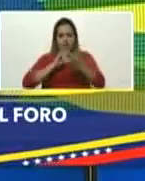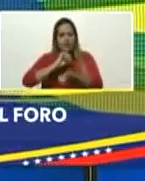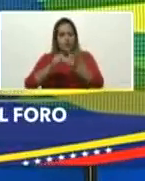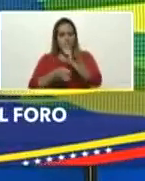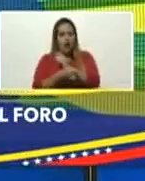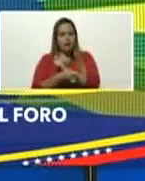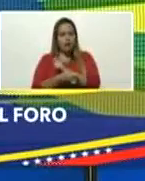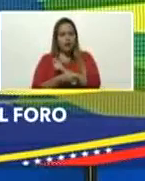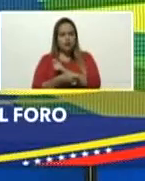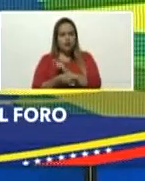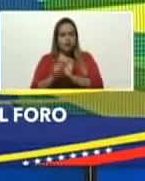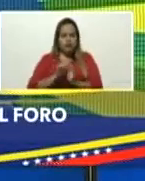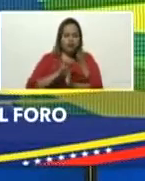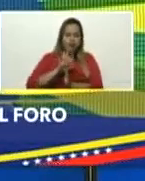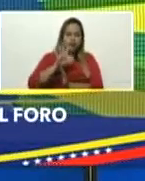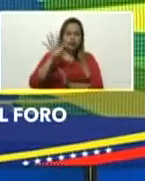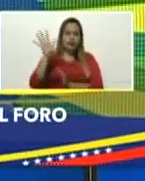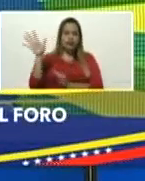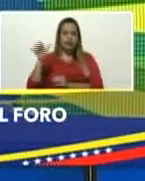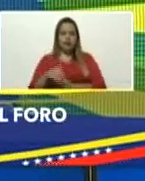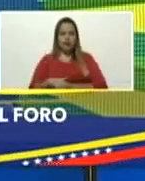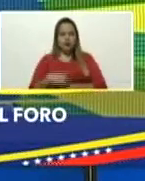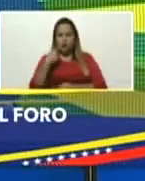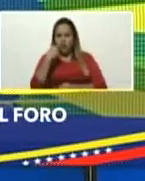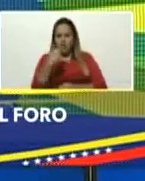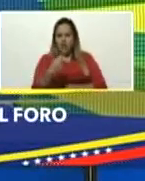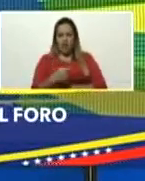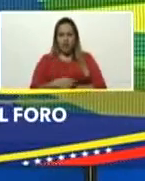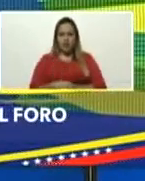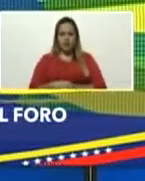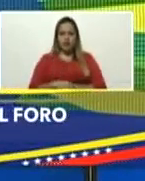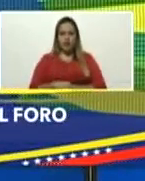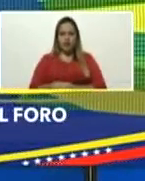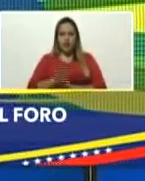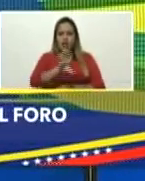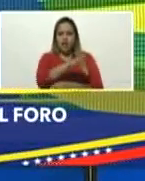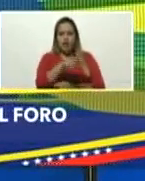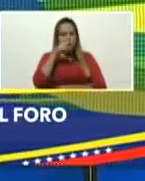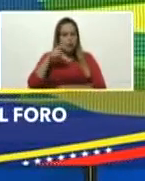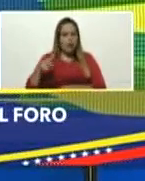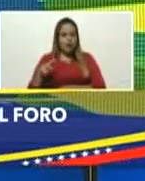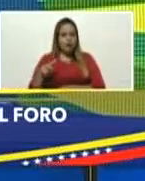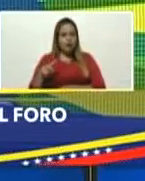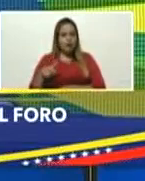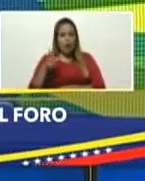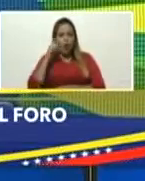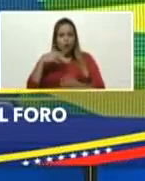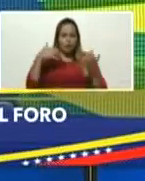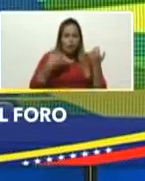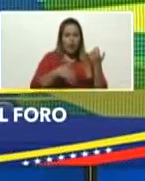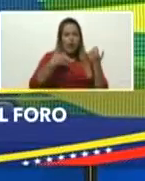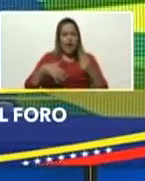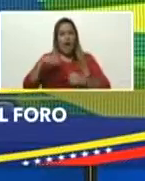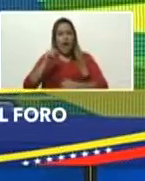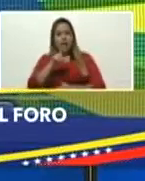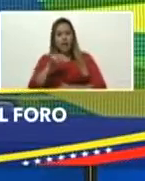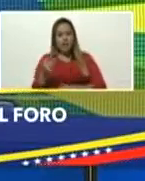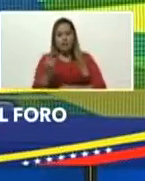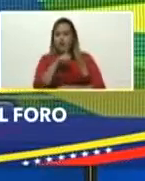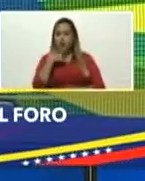paisaje, como dijera el cantor del pueblo, Alí Primera, uno no muere, uno lo que hace es cambiar